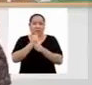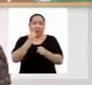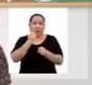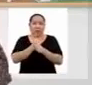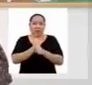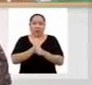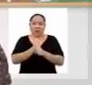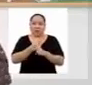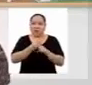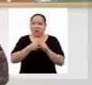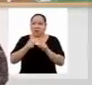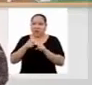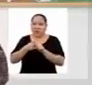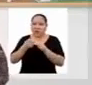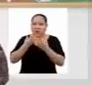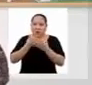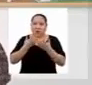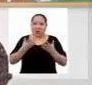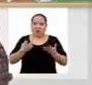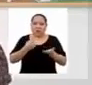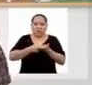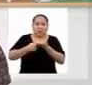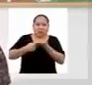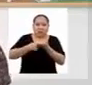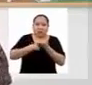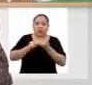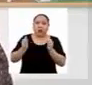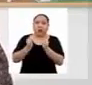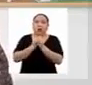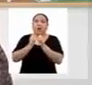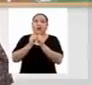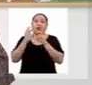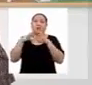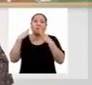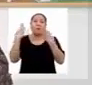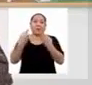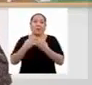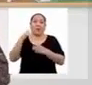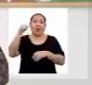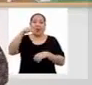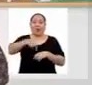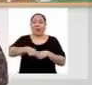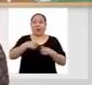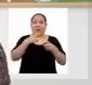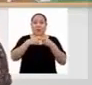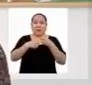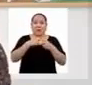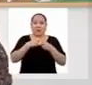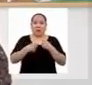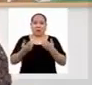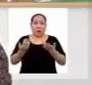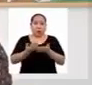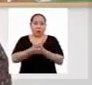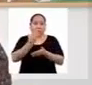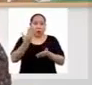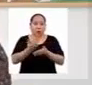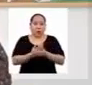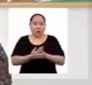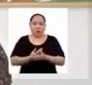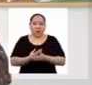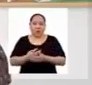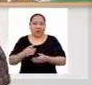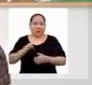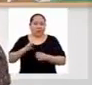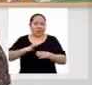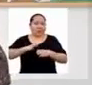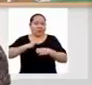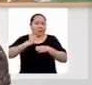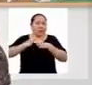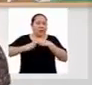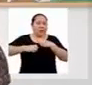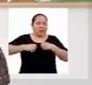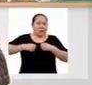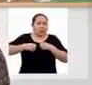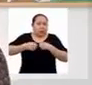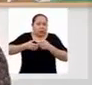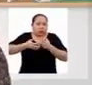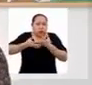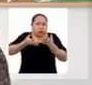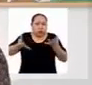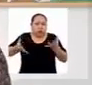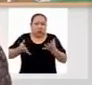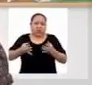en consenso con nuestra familia. Esta realidad también ha generado sentimientos y emociones como